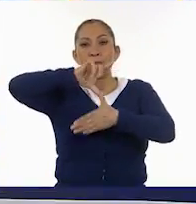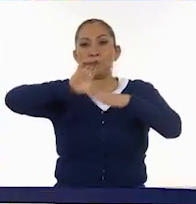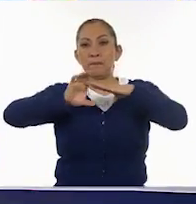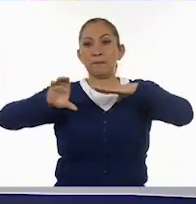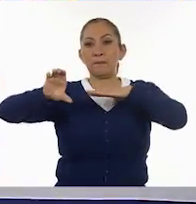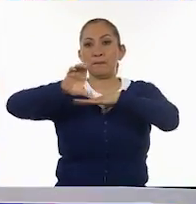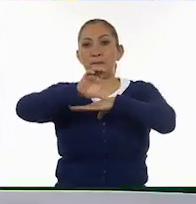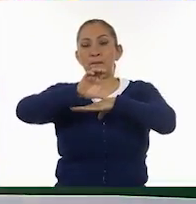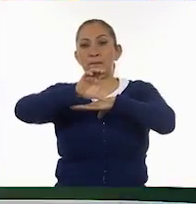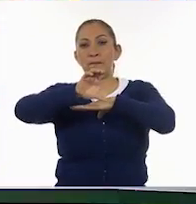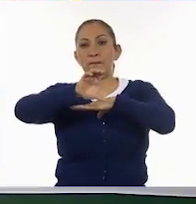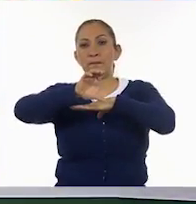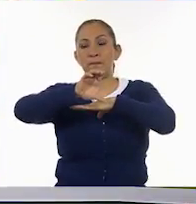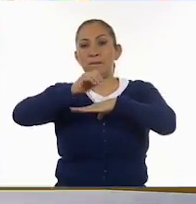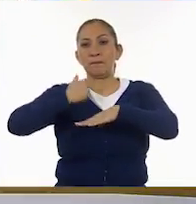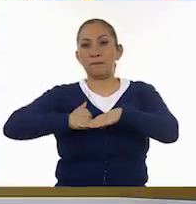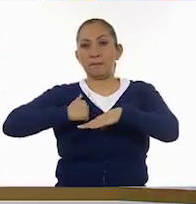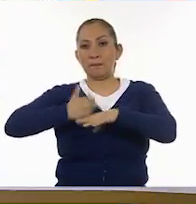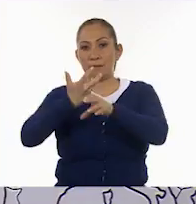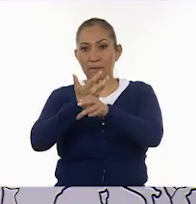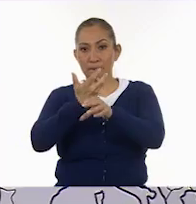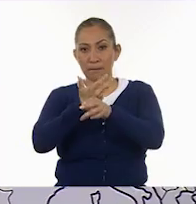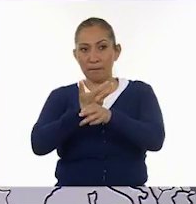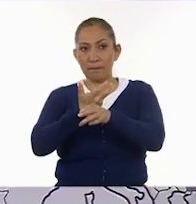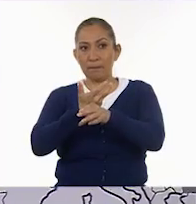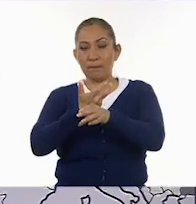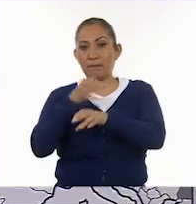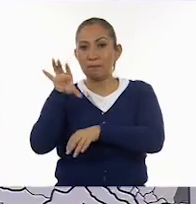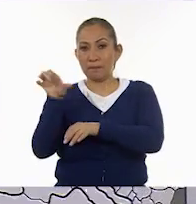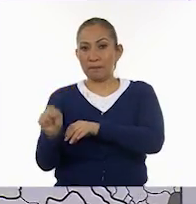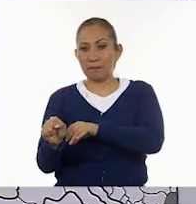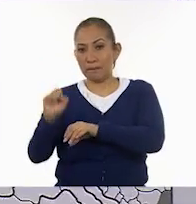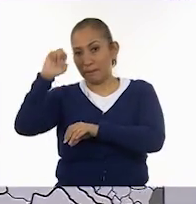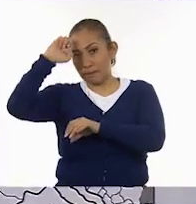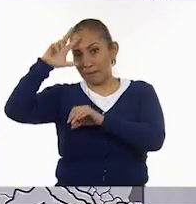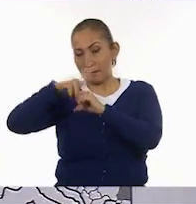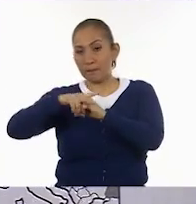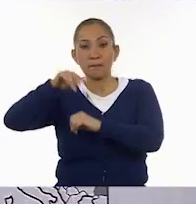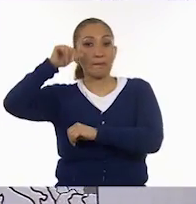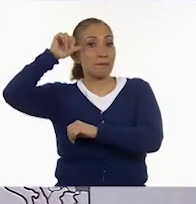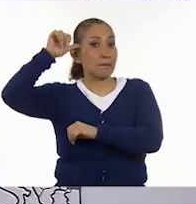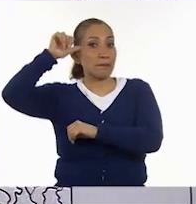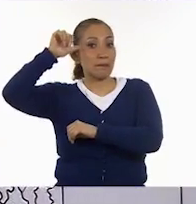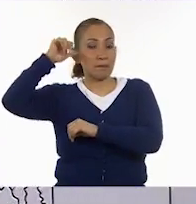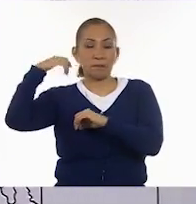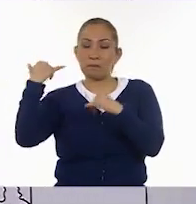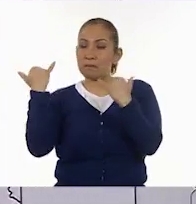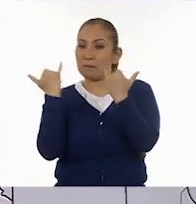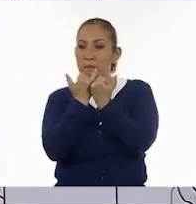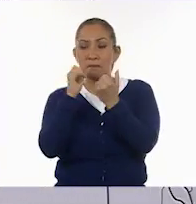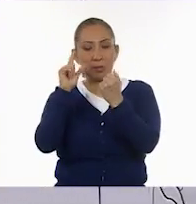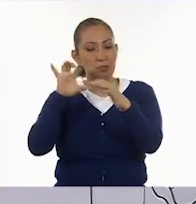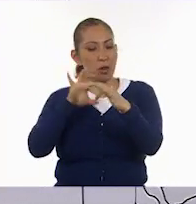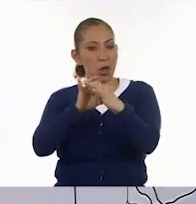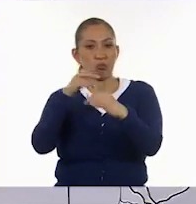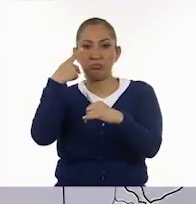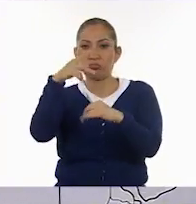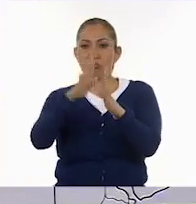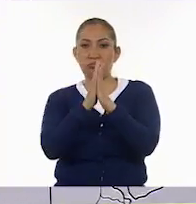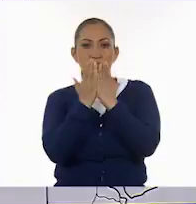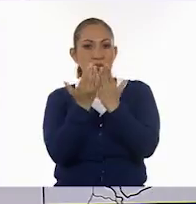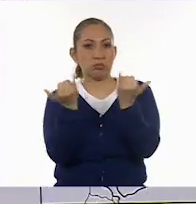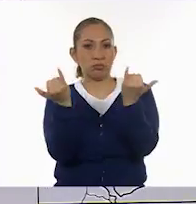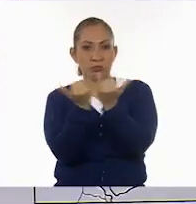Caribe, tenemos Canadá y Estados Unidos, África, Europa y Asia. Entonces es lo mismo que tú tienes en tu